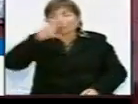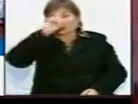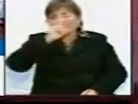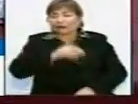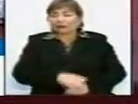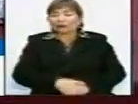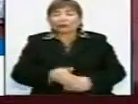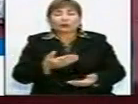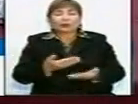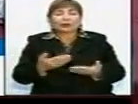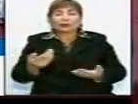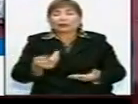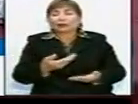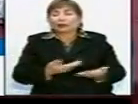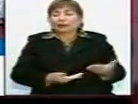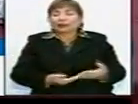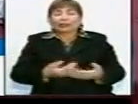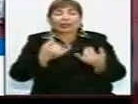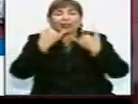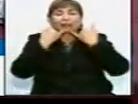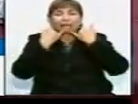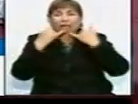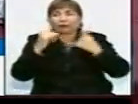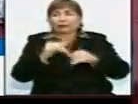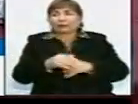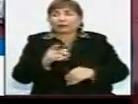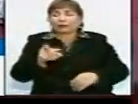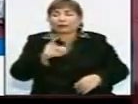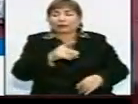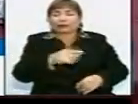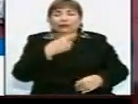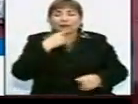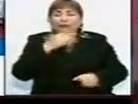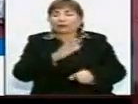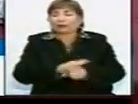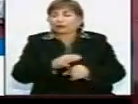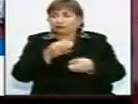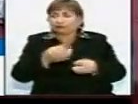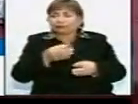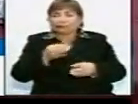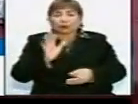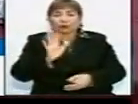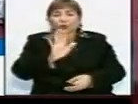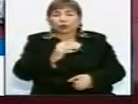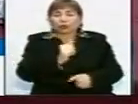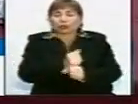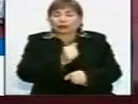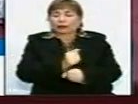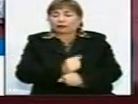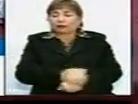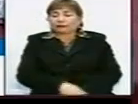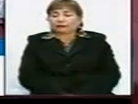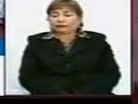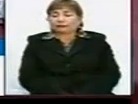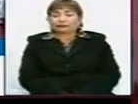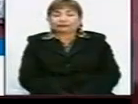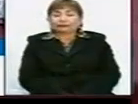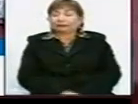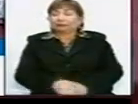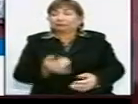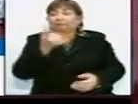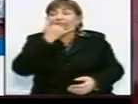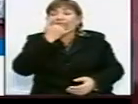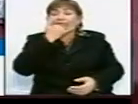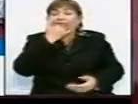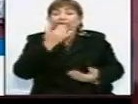esto ustedes no quede solamente en informes porque ustedes están cumpliendo efectivamente con su trabajo pero algo está fallando